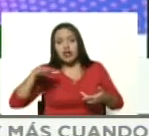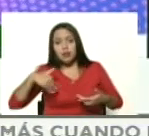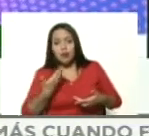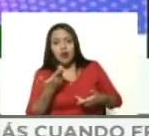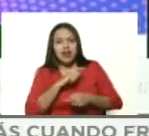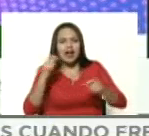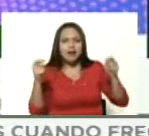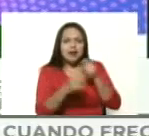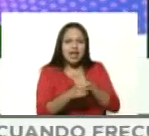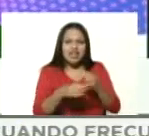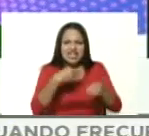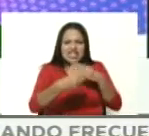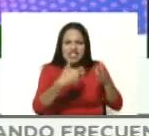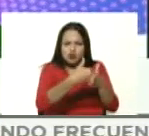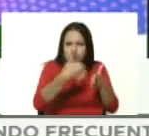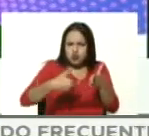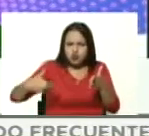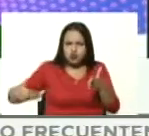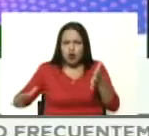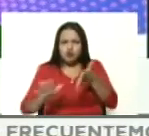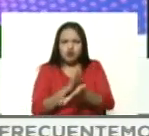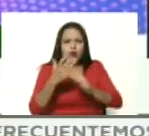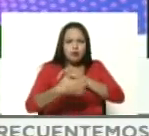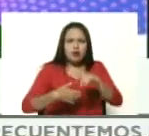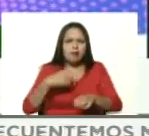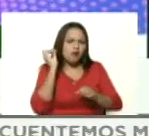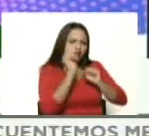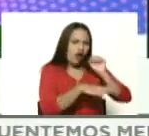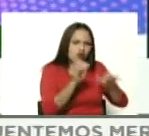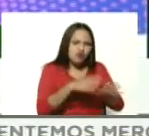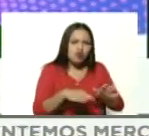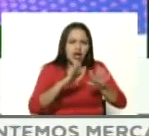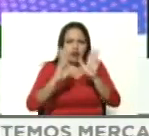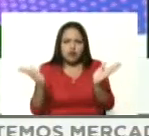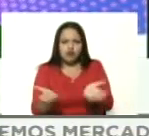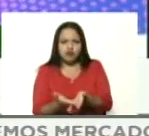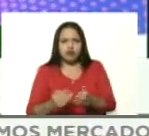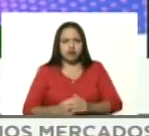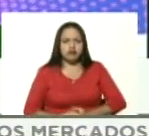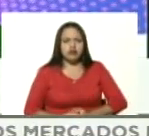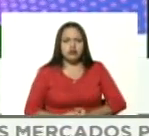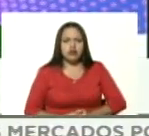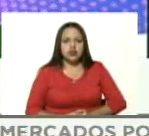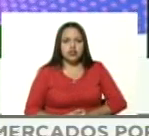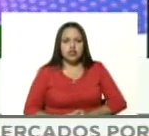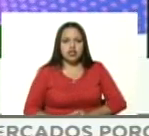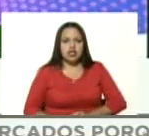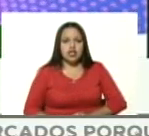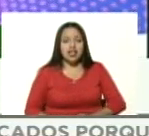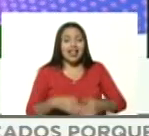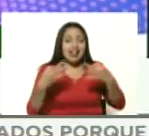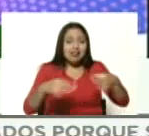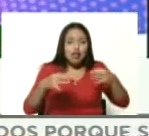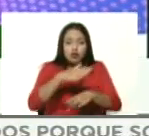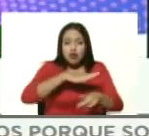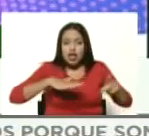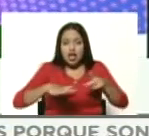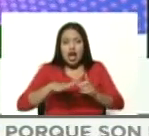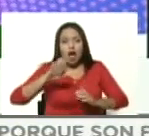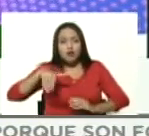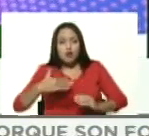impactara y revirtiera las tendencias contaminantes del mundo y permitiera a la naturaleza restablecer